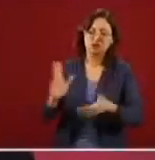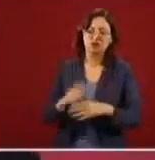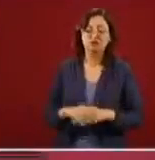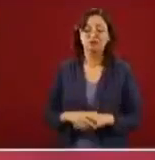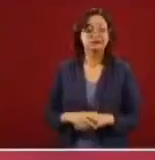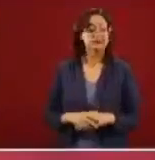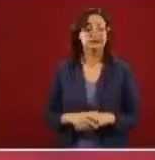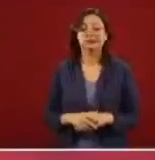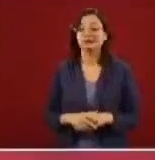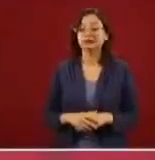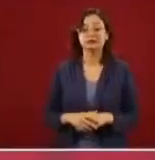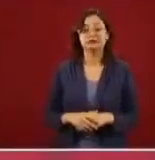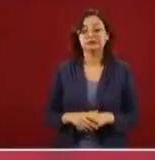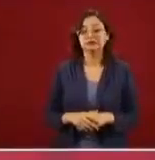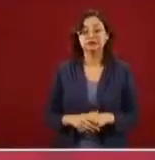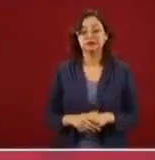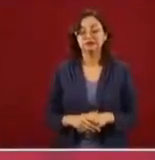historia.